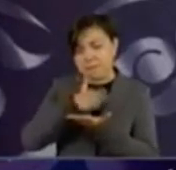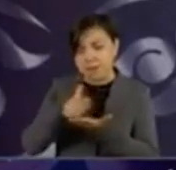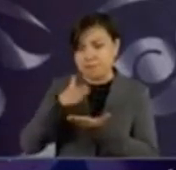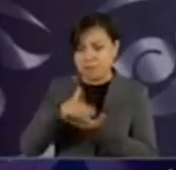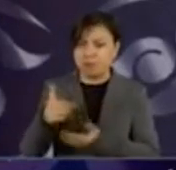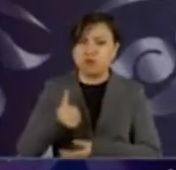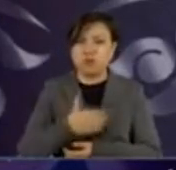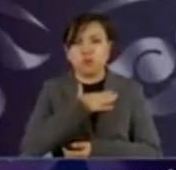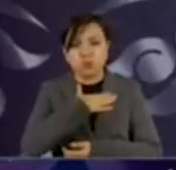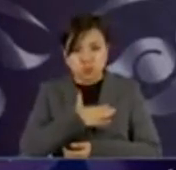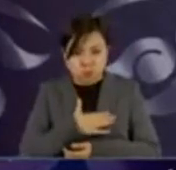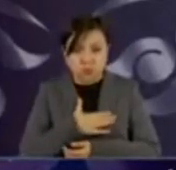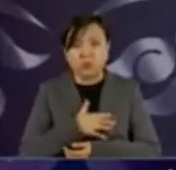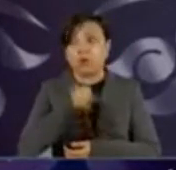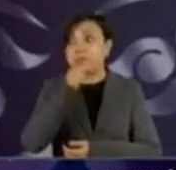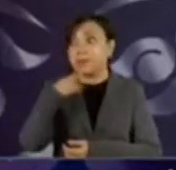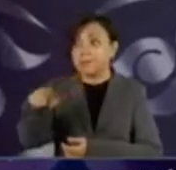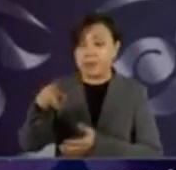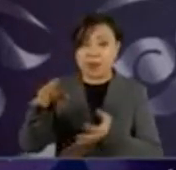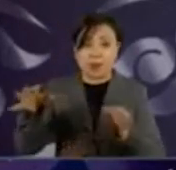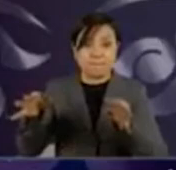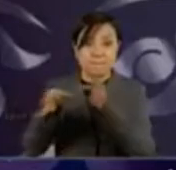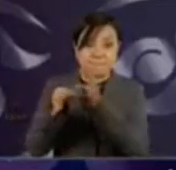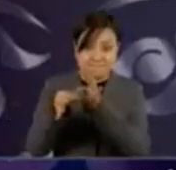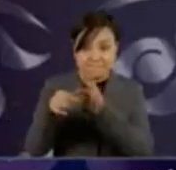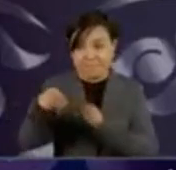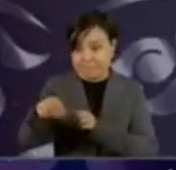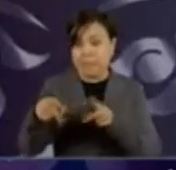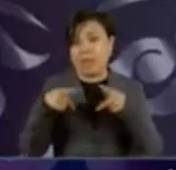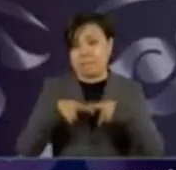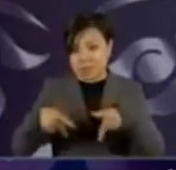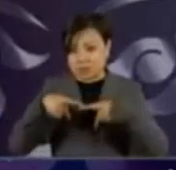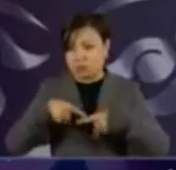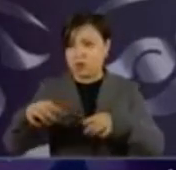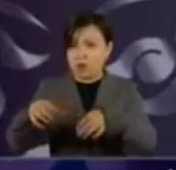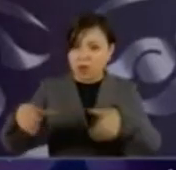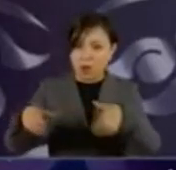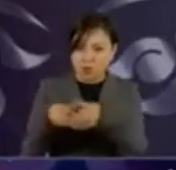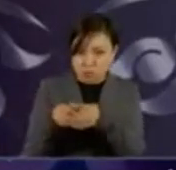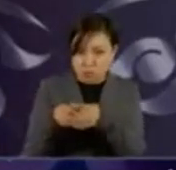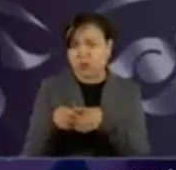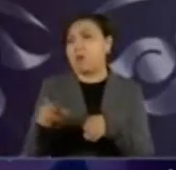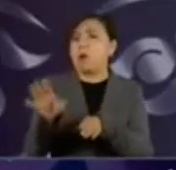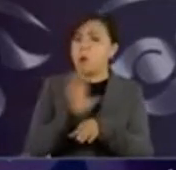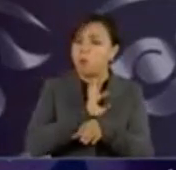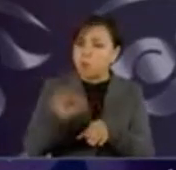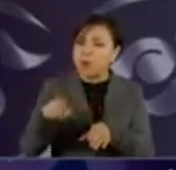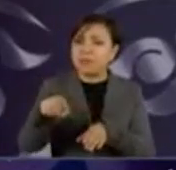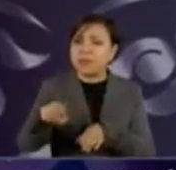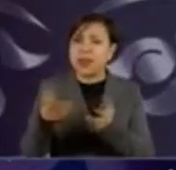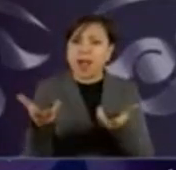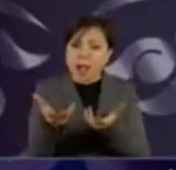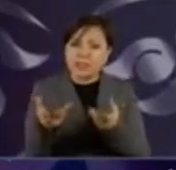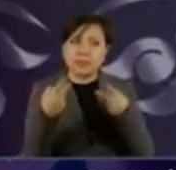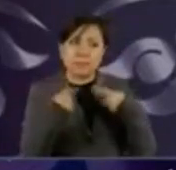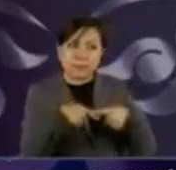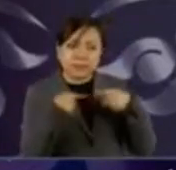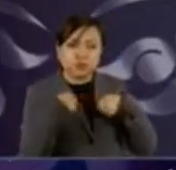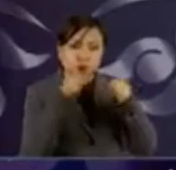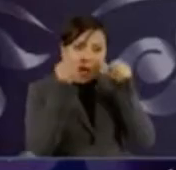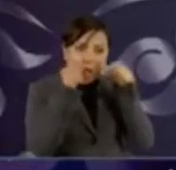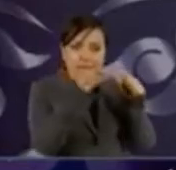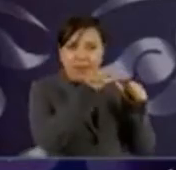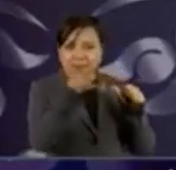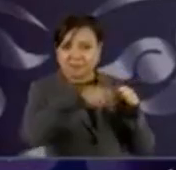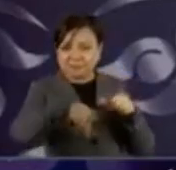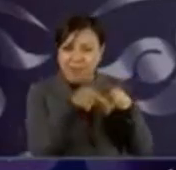justo atender a través de peritos especializados de forma gratuita a los ciudadanos que necesiten su